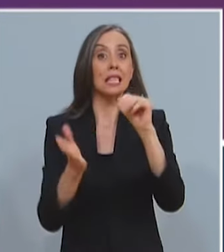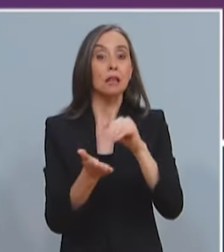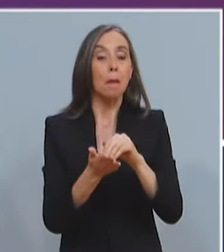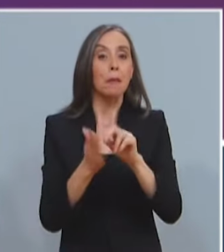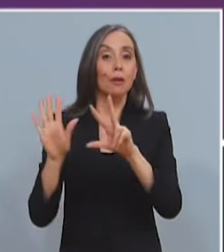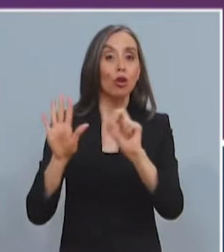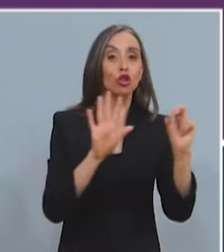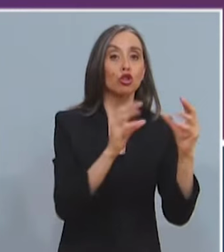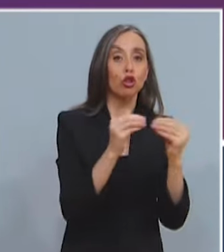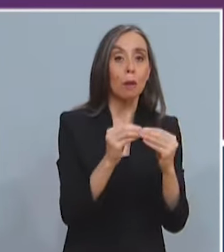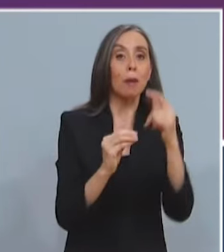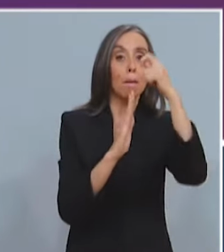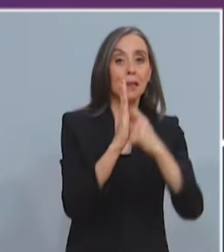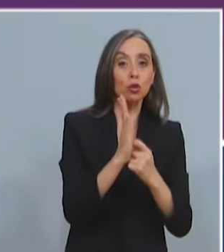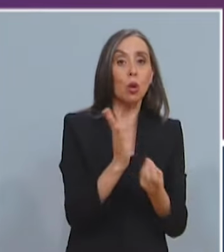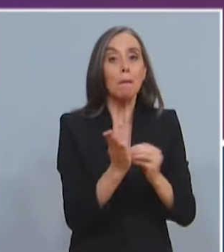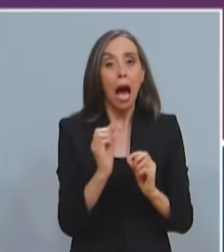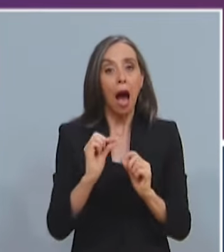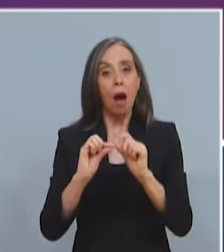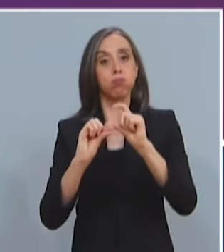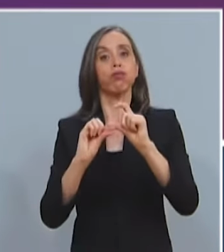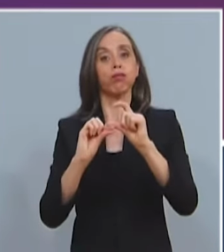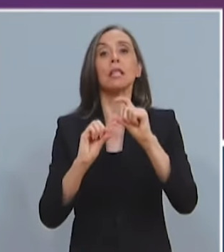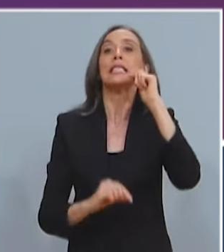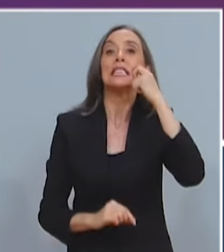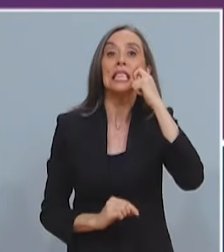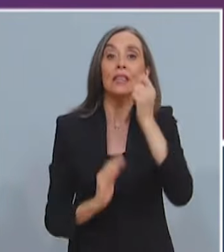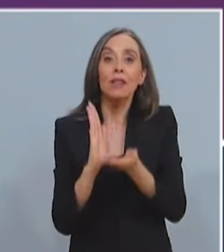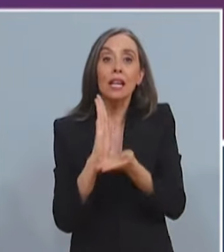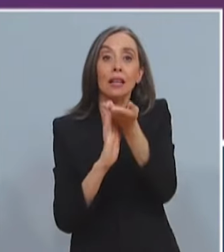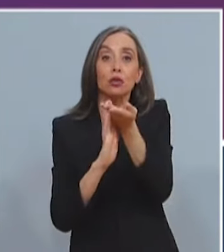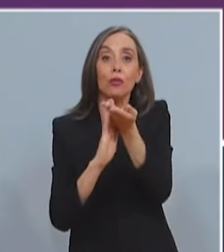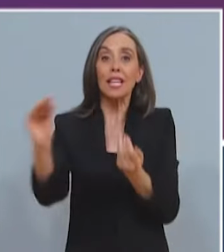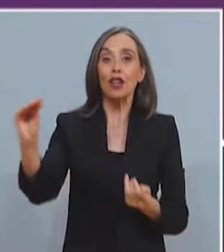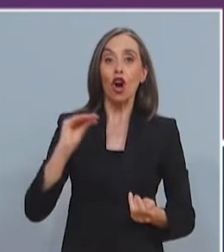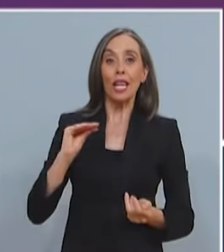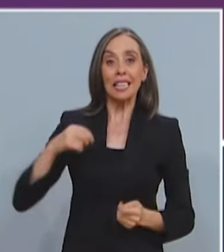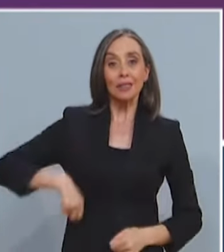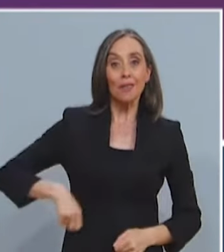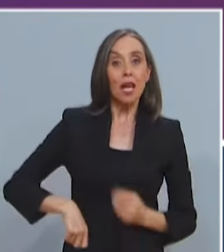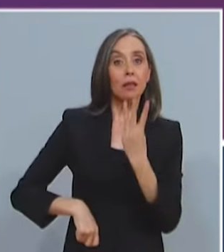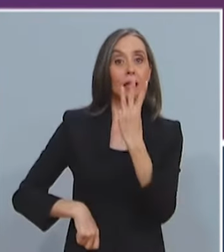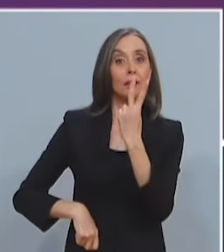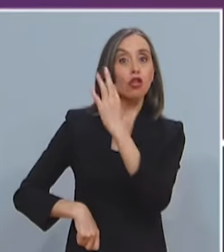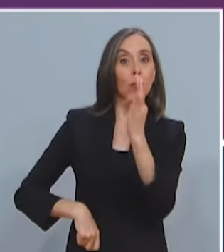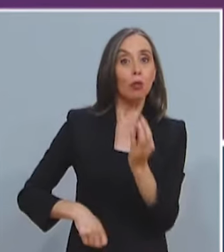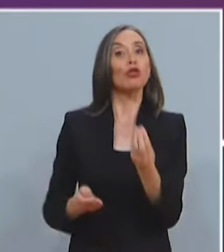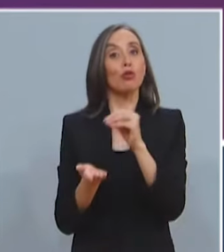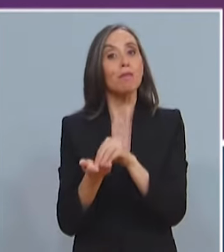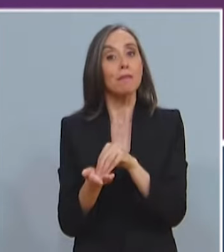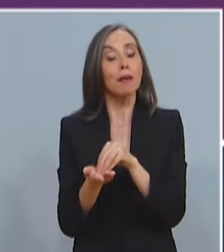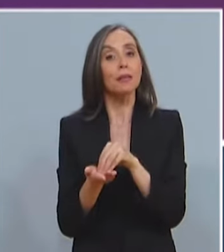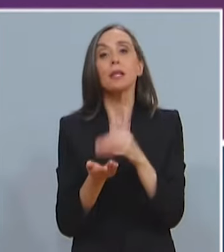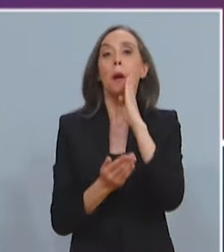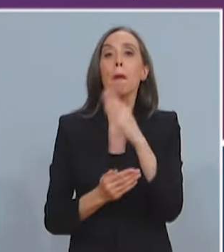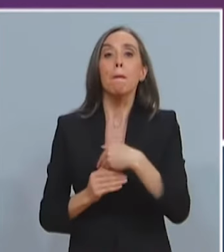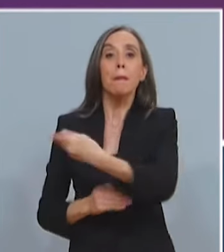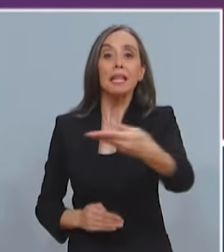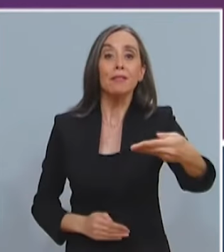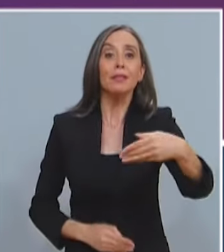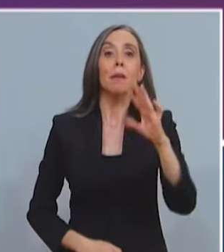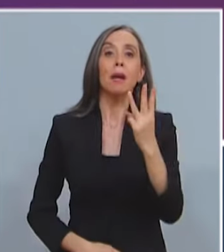800 pesos mensuales lo que significa un aumento promedio de 32 por ciento de las pensiones y va a beneficiar a más